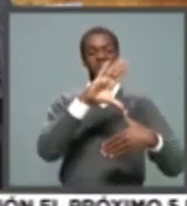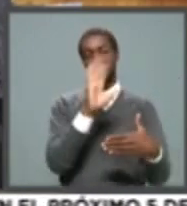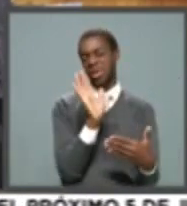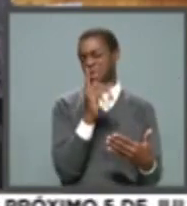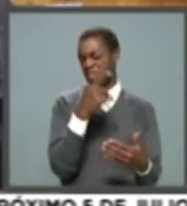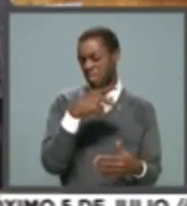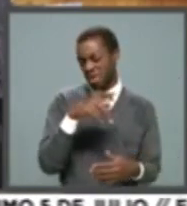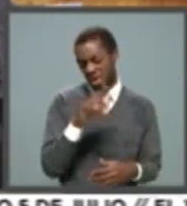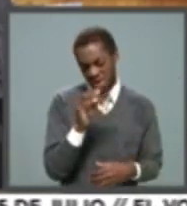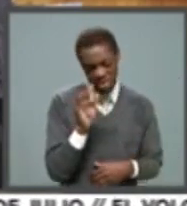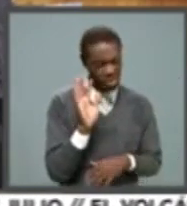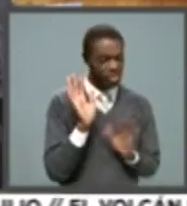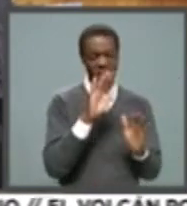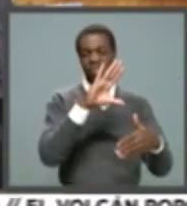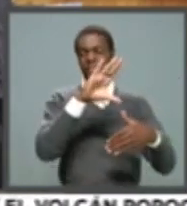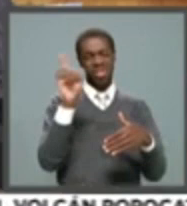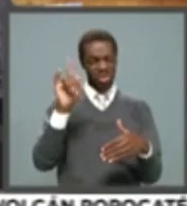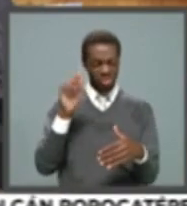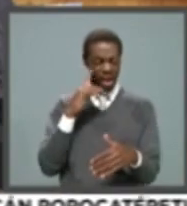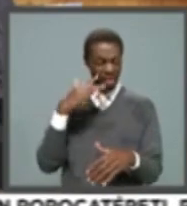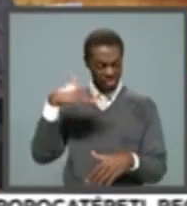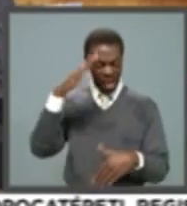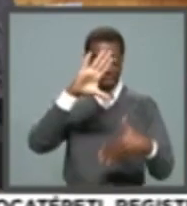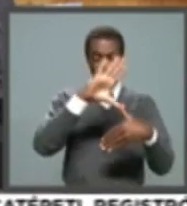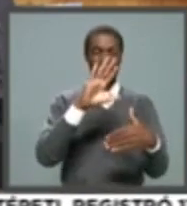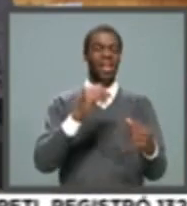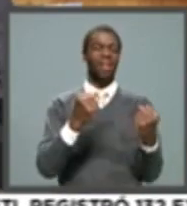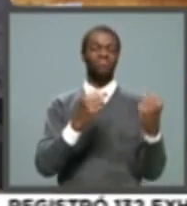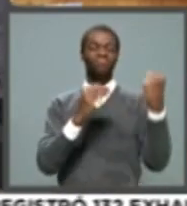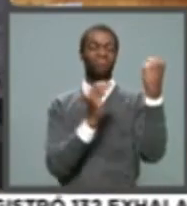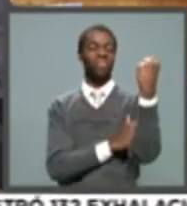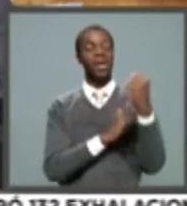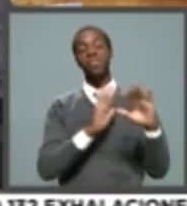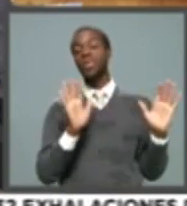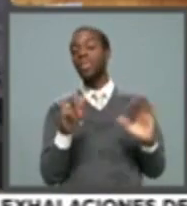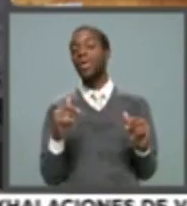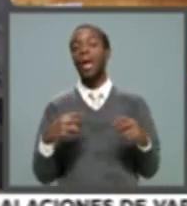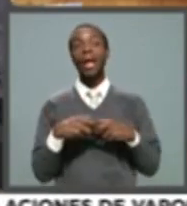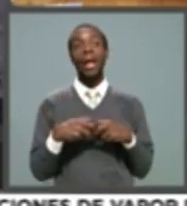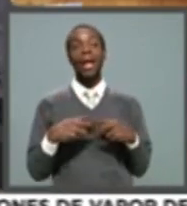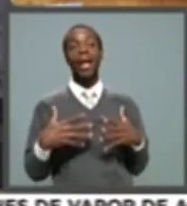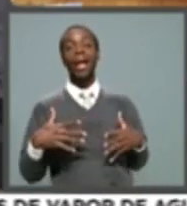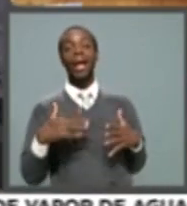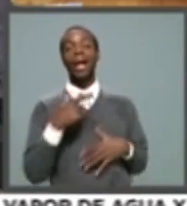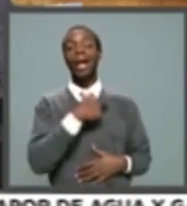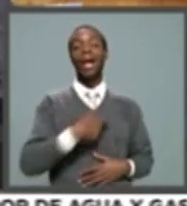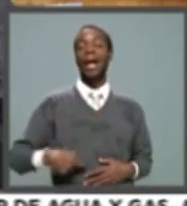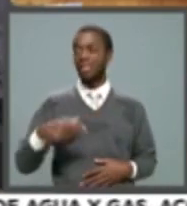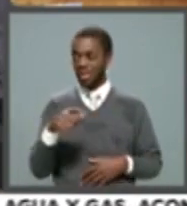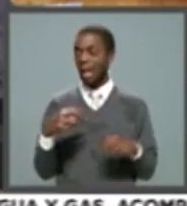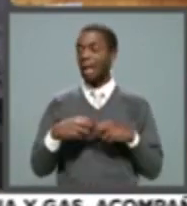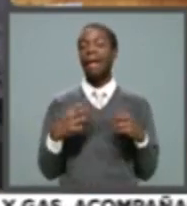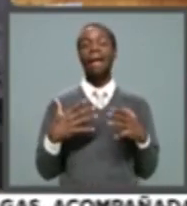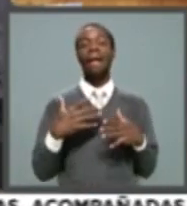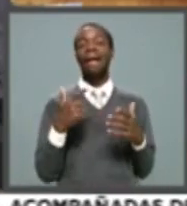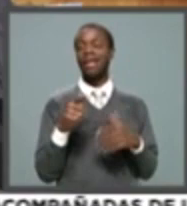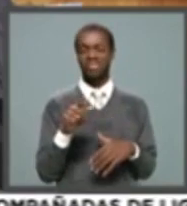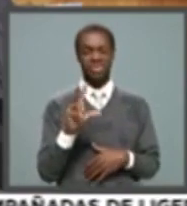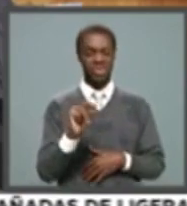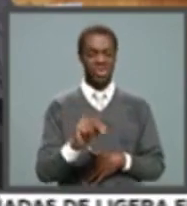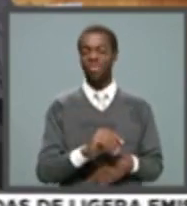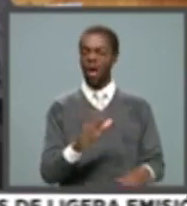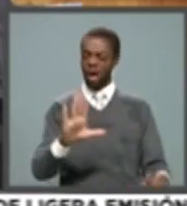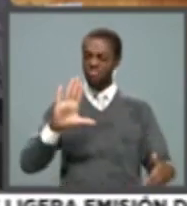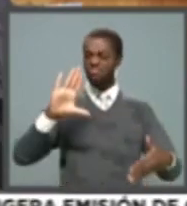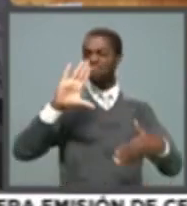¿no? Renovación, pero dilo así siempre y no te vas a equivocar. El Puebla, para que no me den nervios, entonces. Sí, Saraí ya lo dice así también. No, ya las, también, no, ¿verdad? Digo. Las